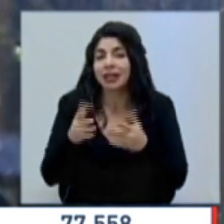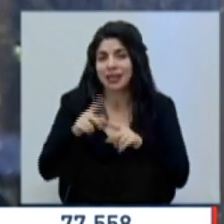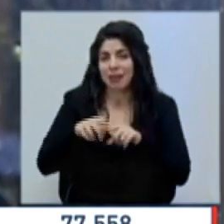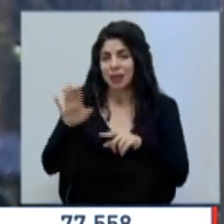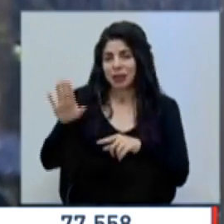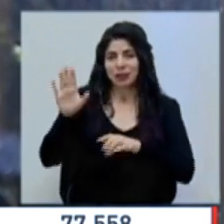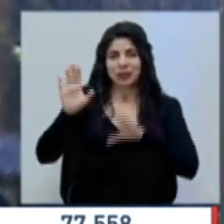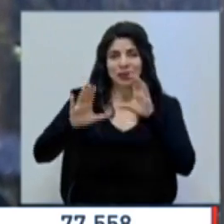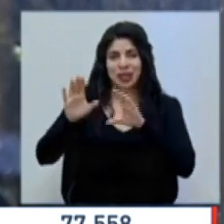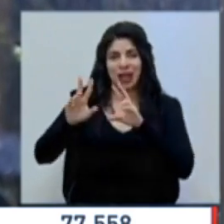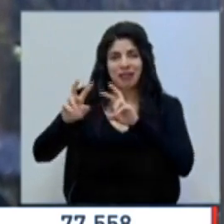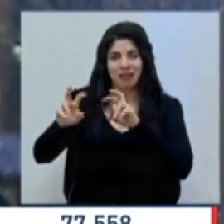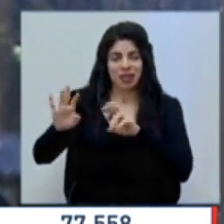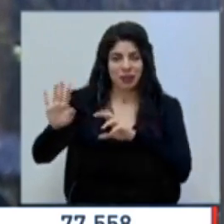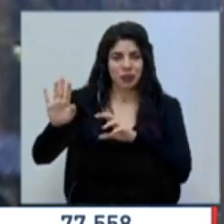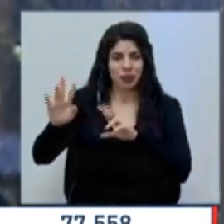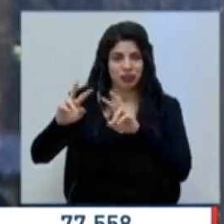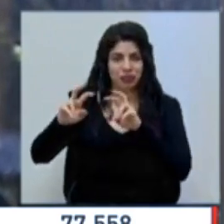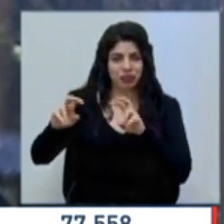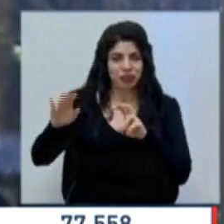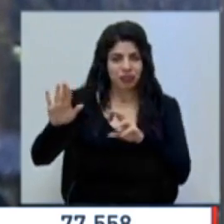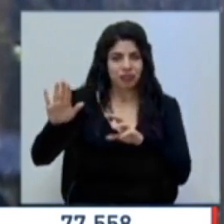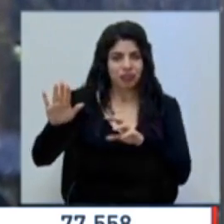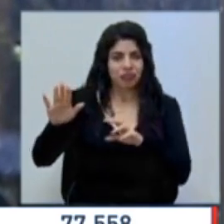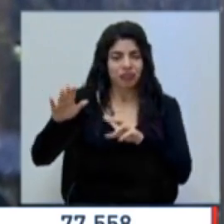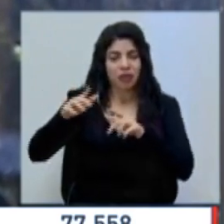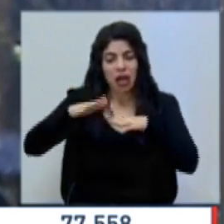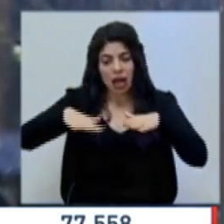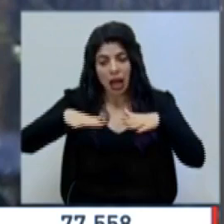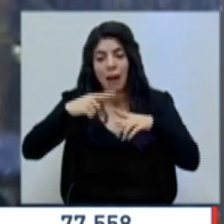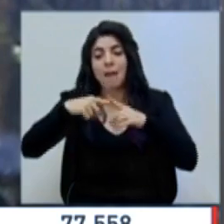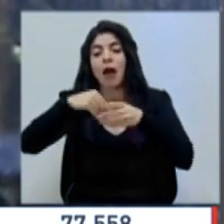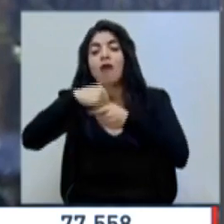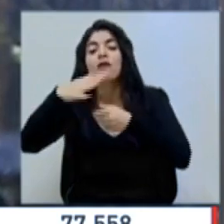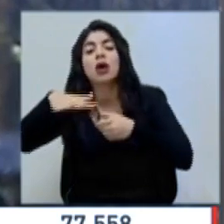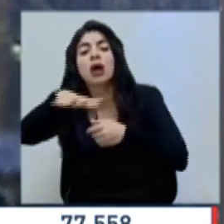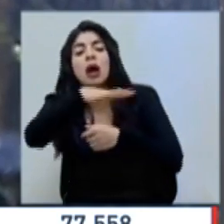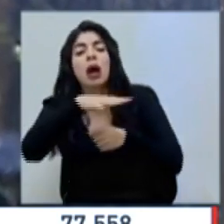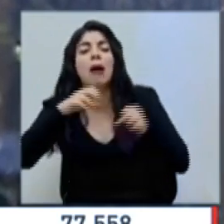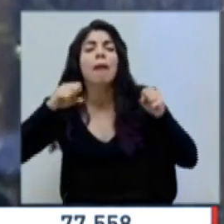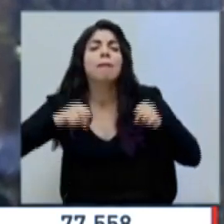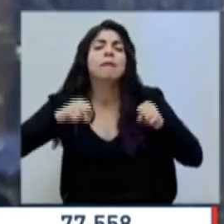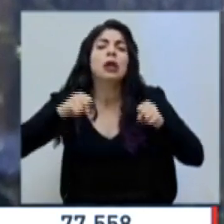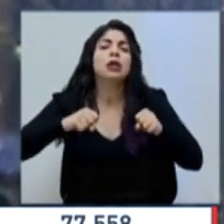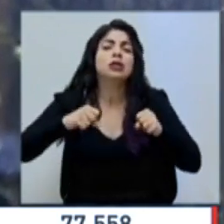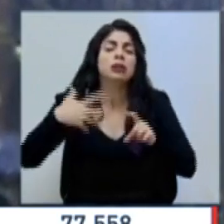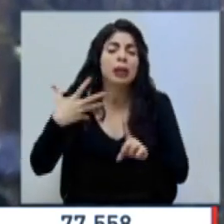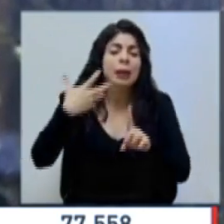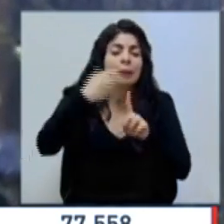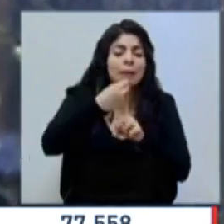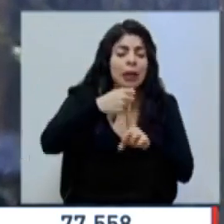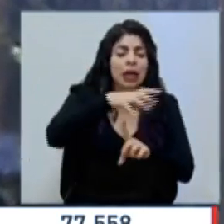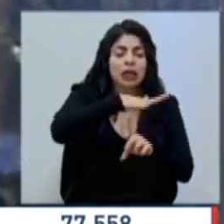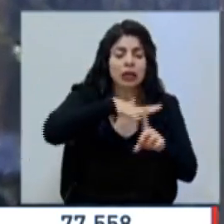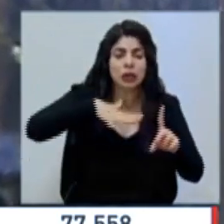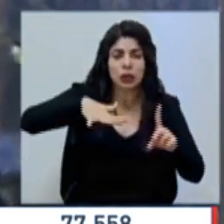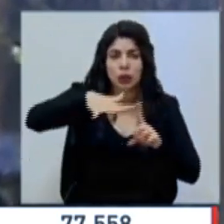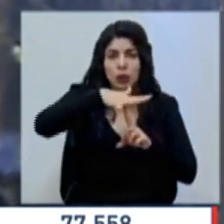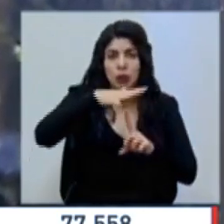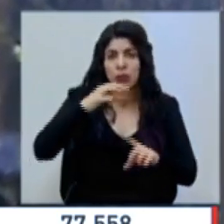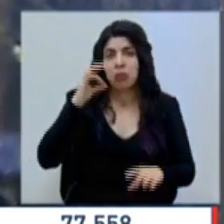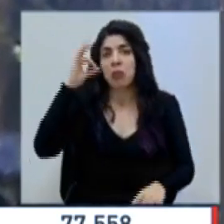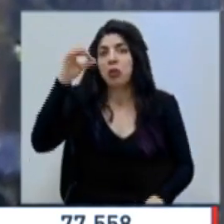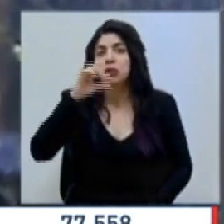bases científicas, sus análisis científicos locales y externos, de lo que puede venir a impactar a la zona en las